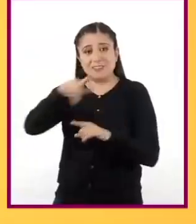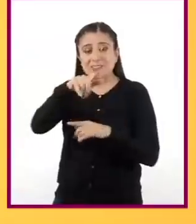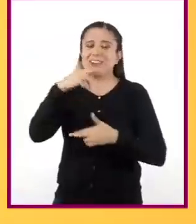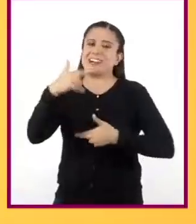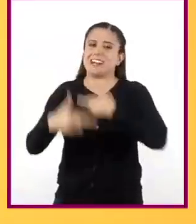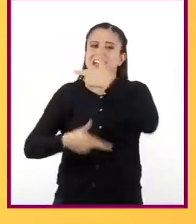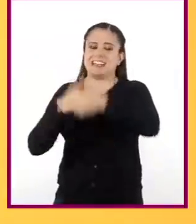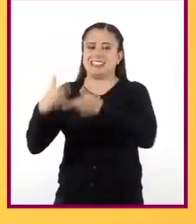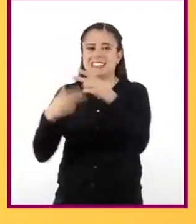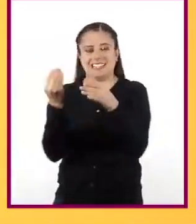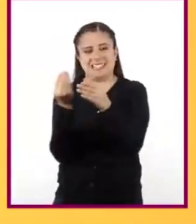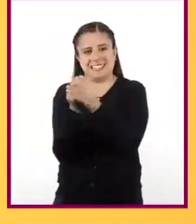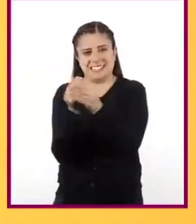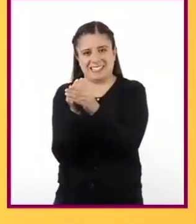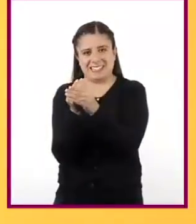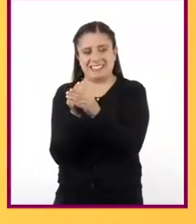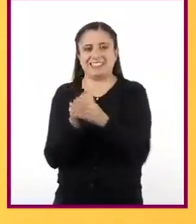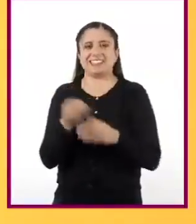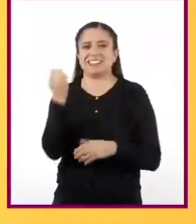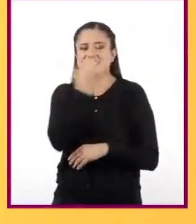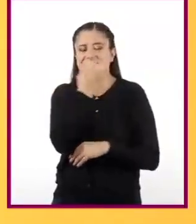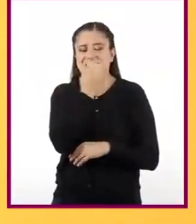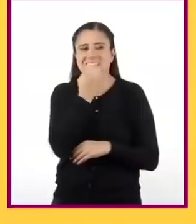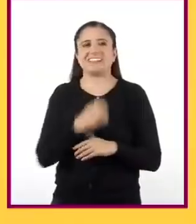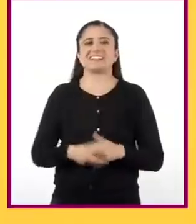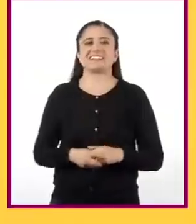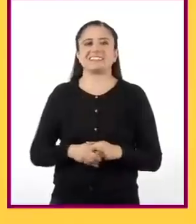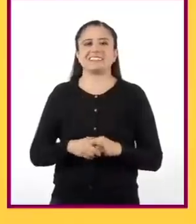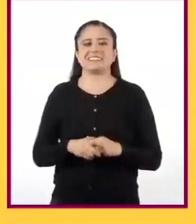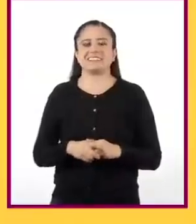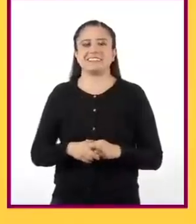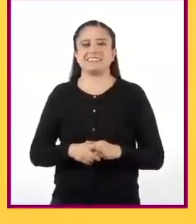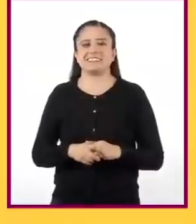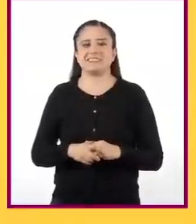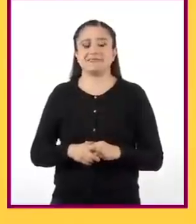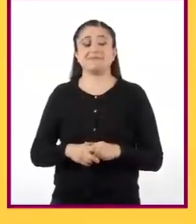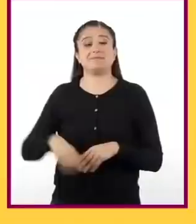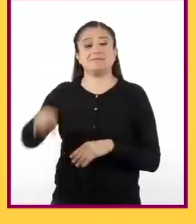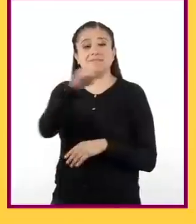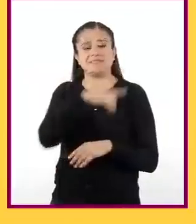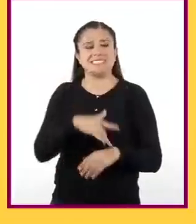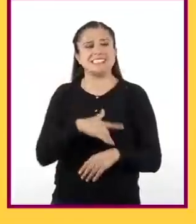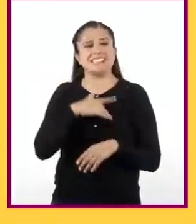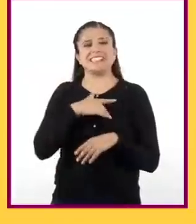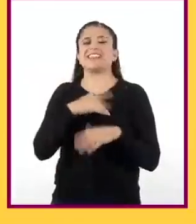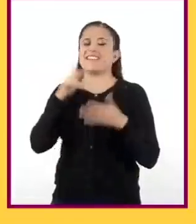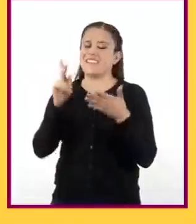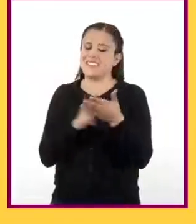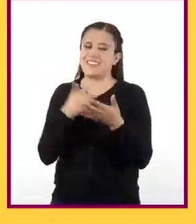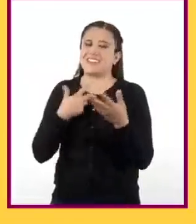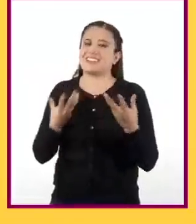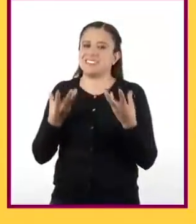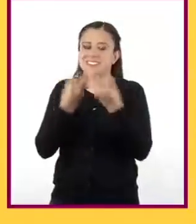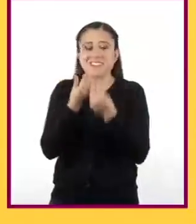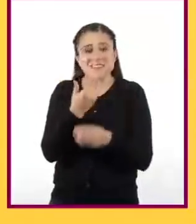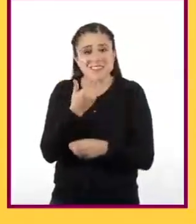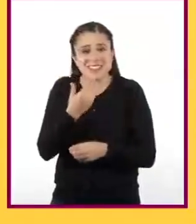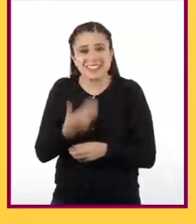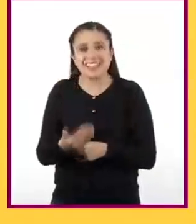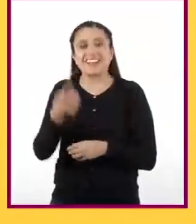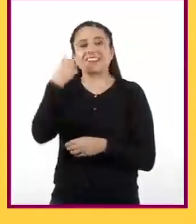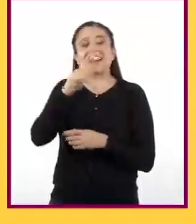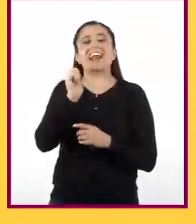el momento de regresar a sus planteles escolares. Nos complace estar nuevamente con ustedes para hablar de